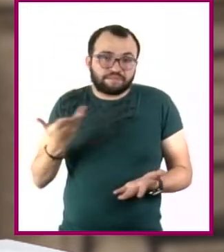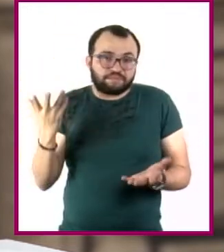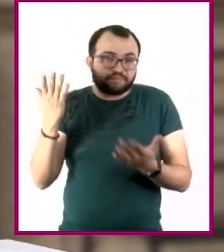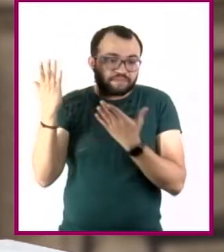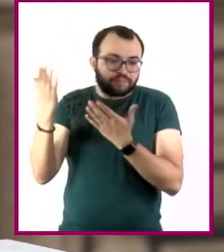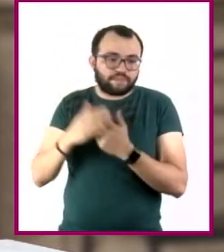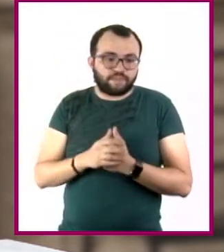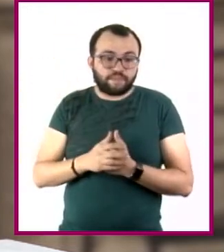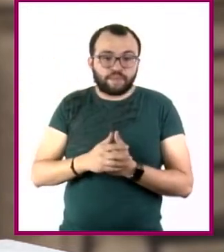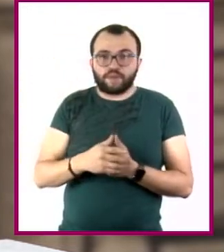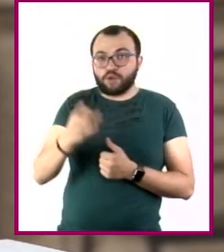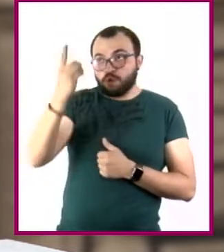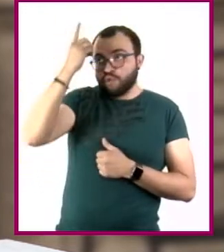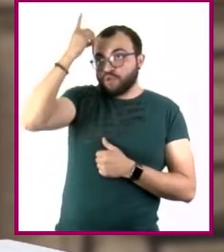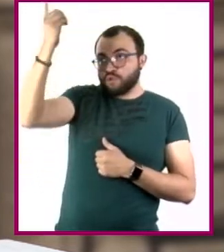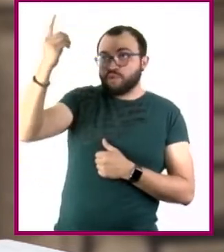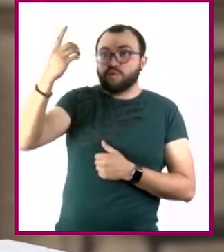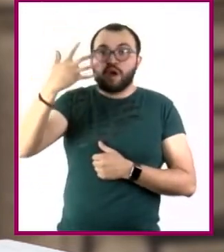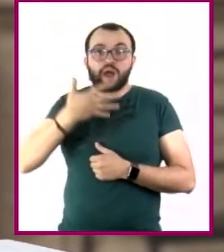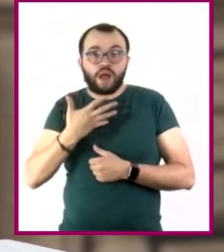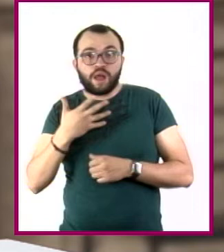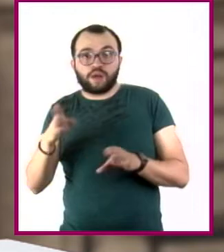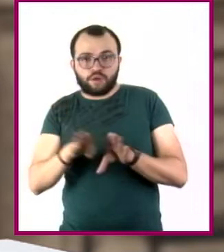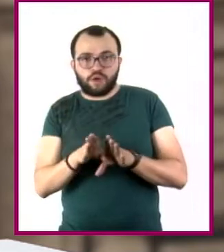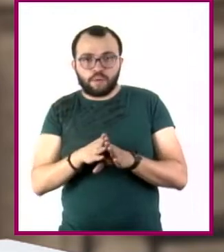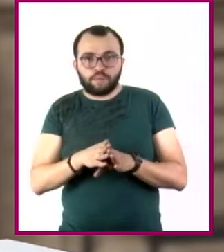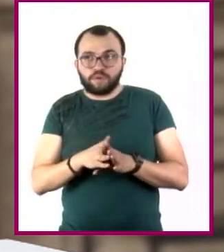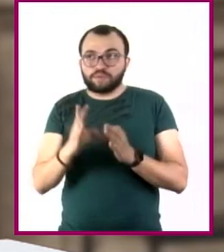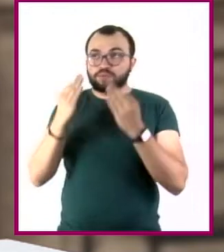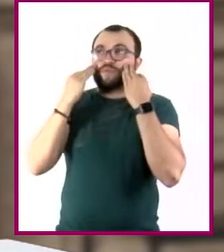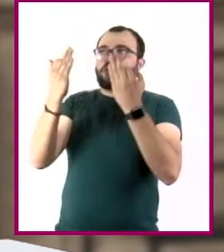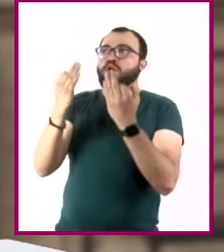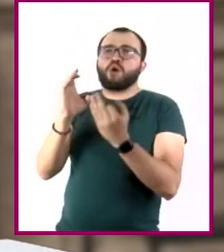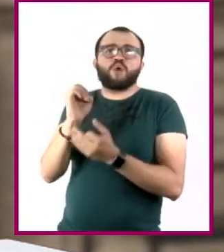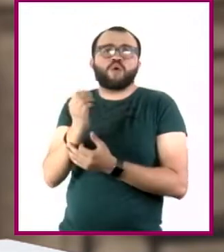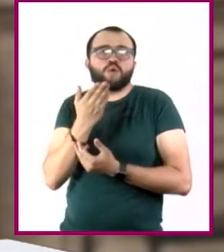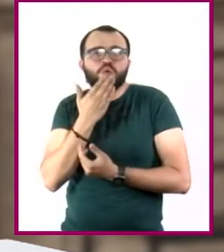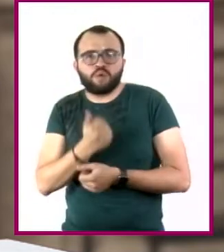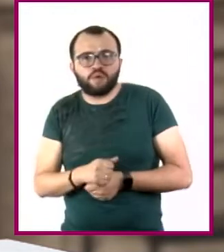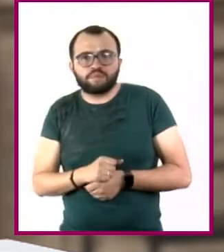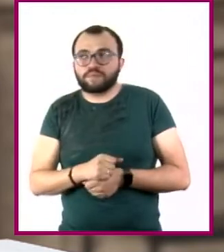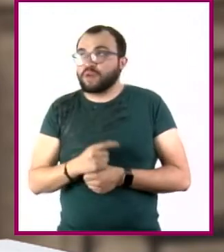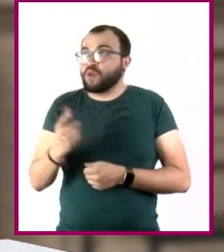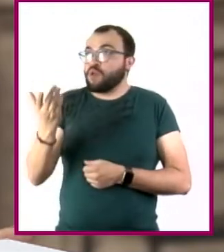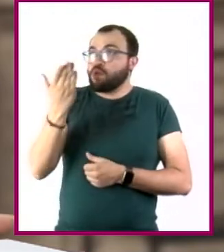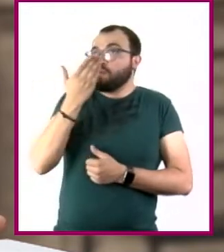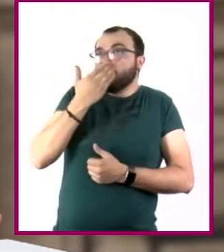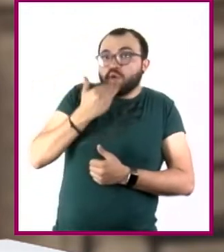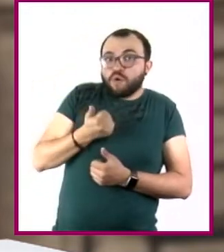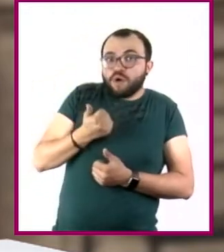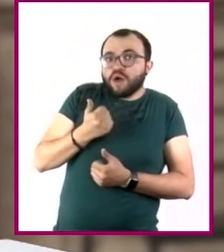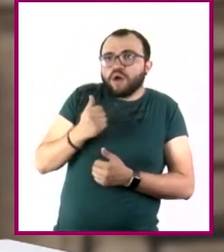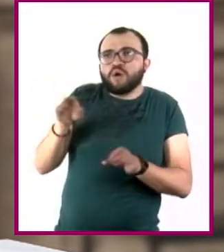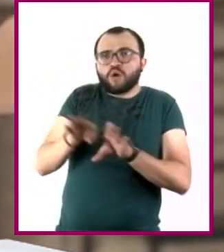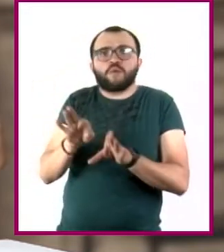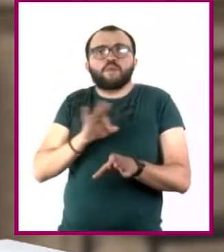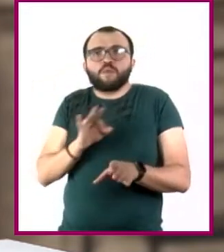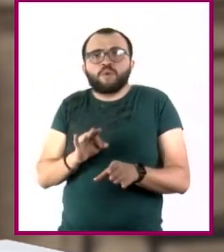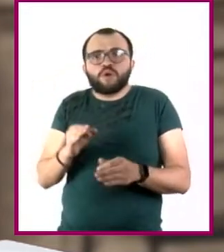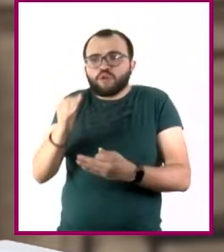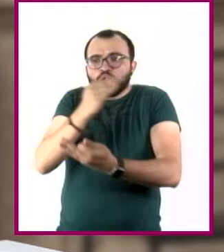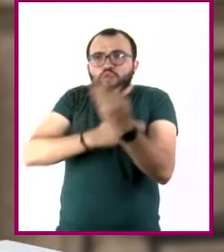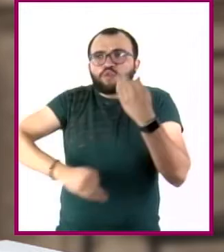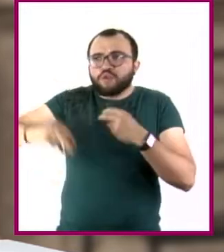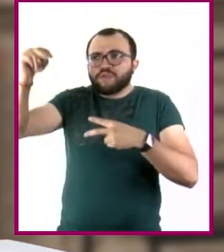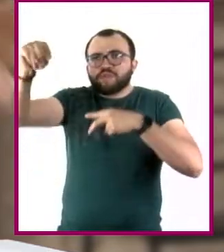la propiedad de existir o no la tiene. Si no la tiene, ¿cómo podría estar en todos lados, poderlo todo y